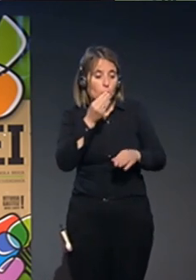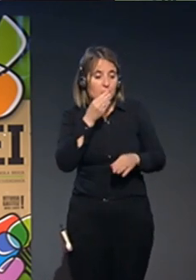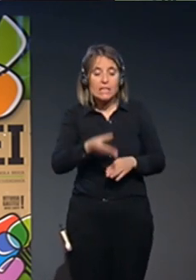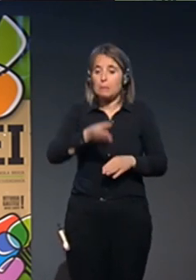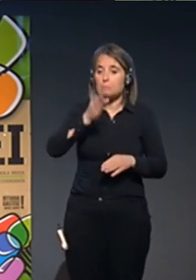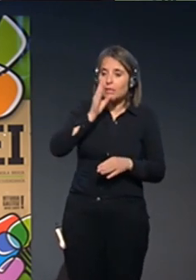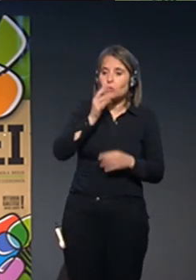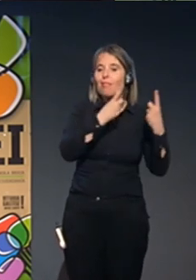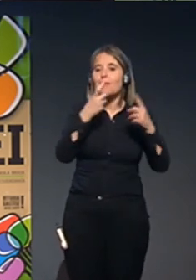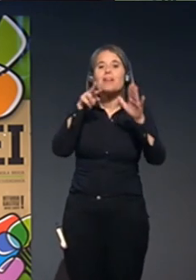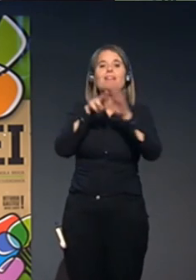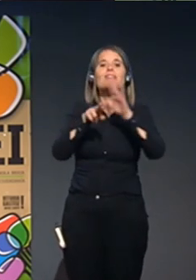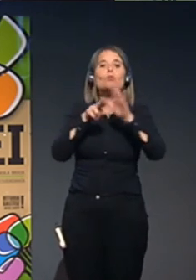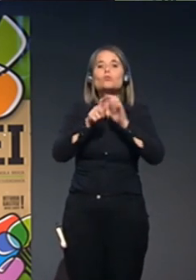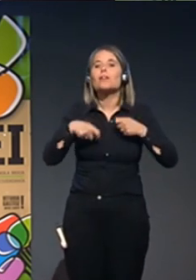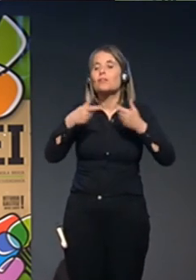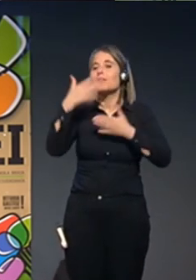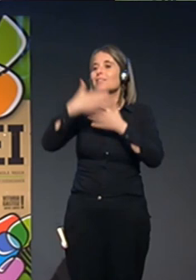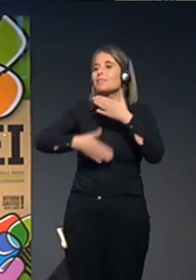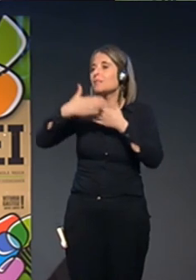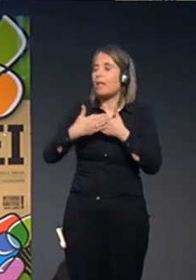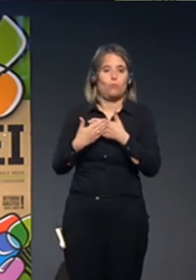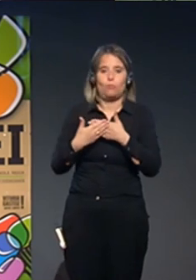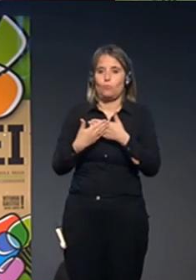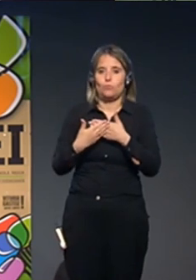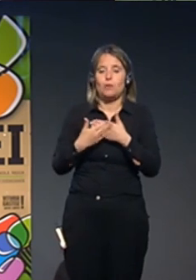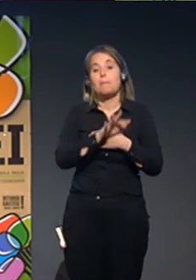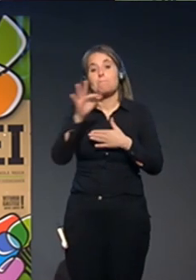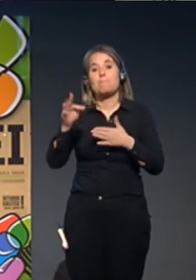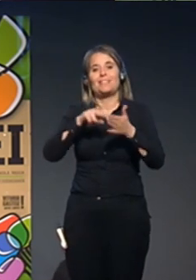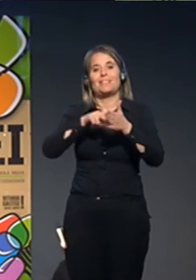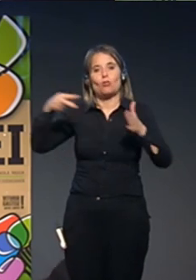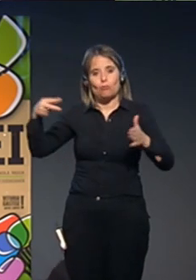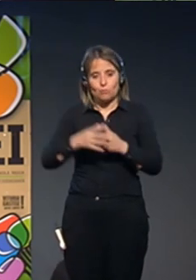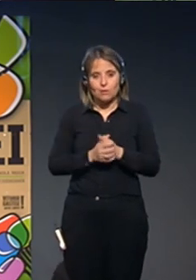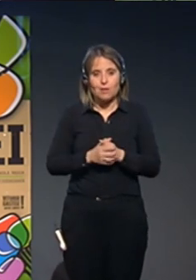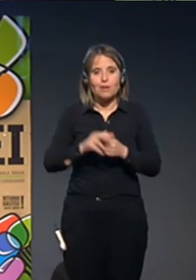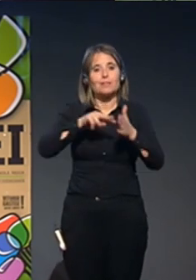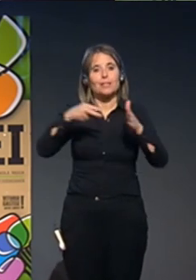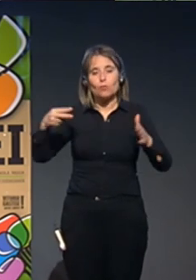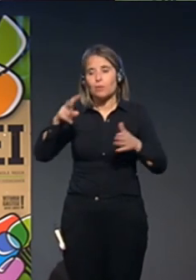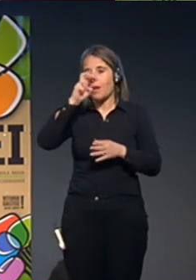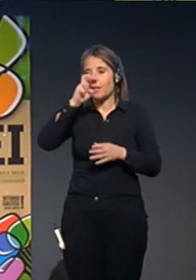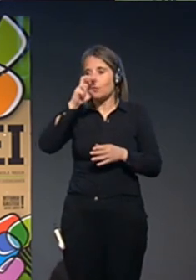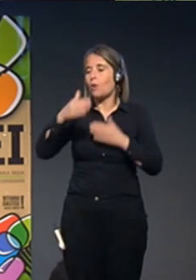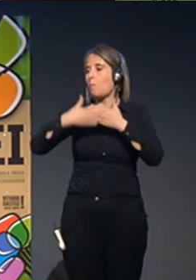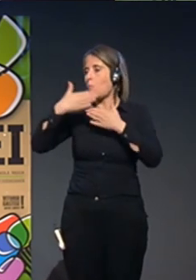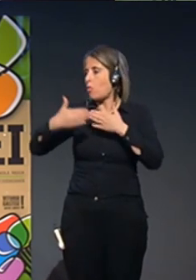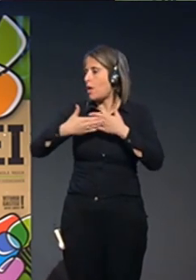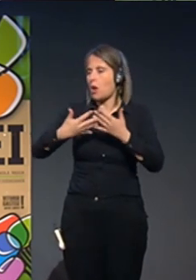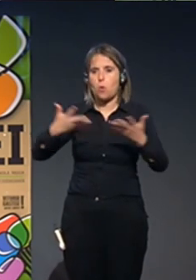necesitamos unos recursos naturales limitados y perecederos más una tecnología antigua moderna O super